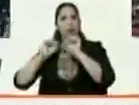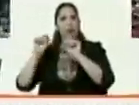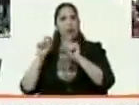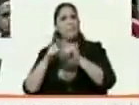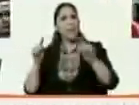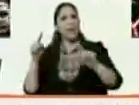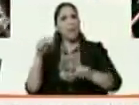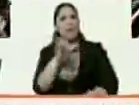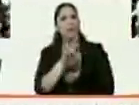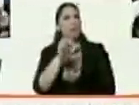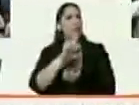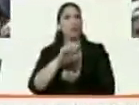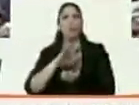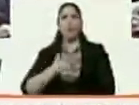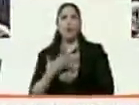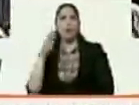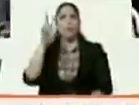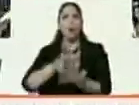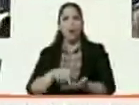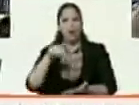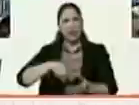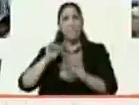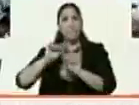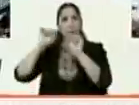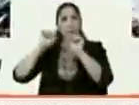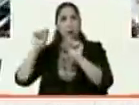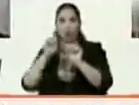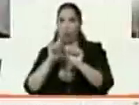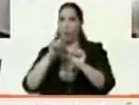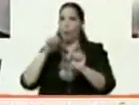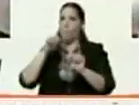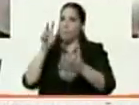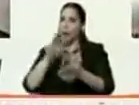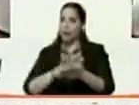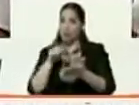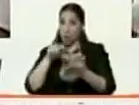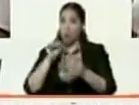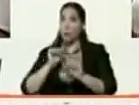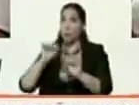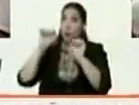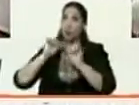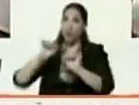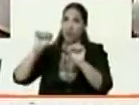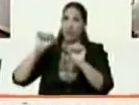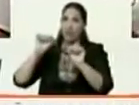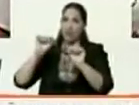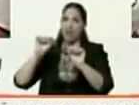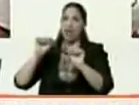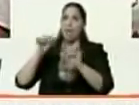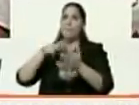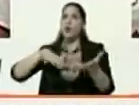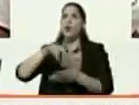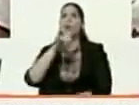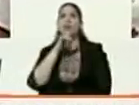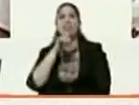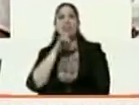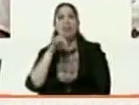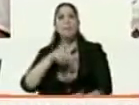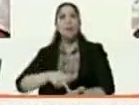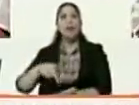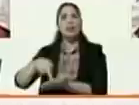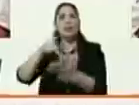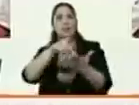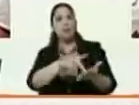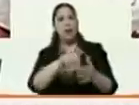la protesta? No, es que no es válida. Es una protesta. El problema es quiénes estaban participando en